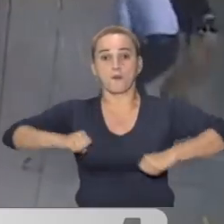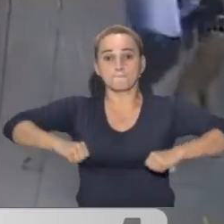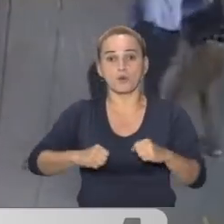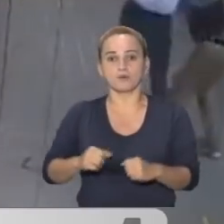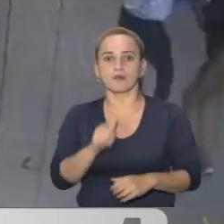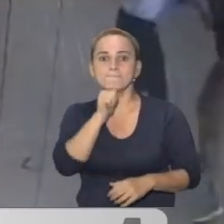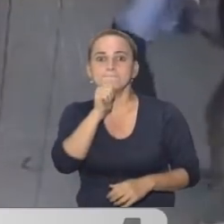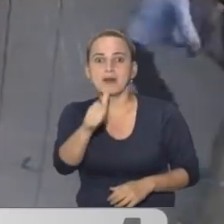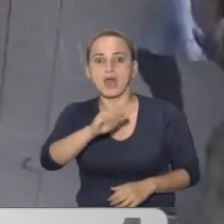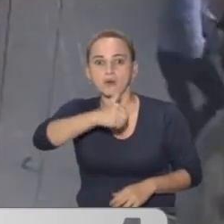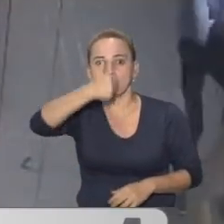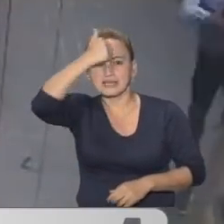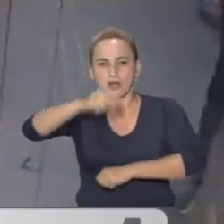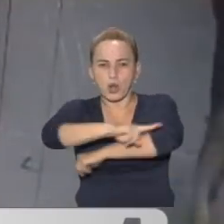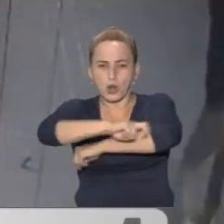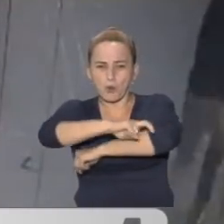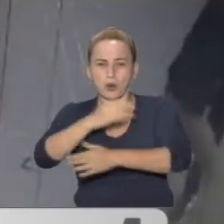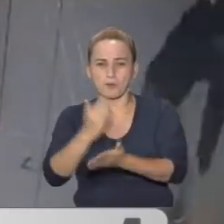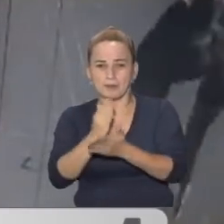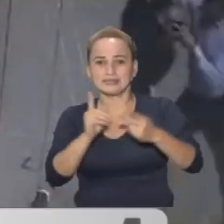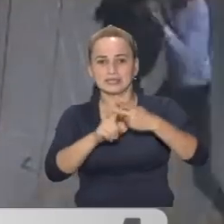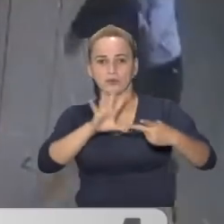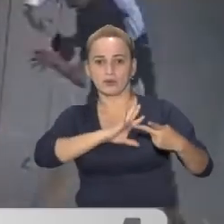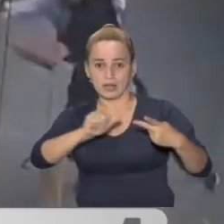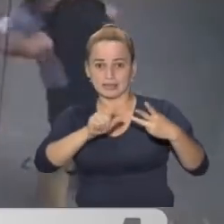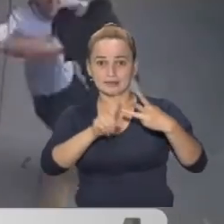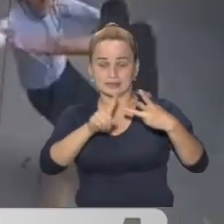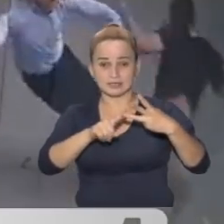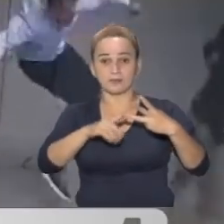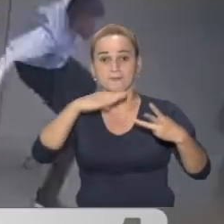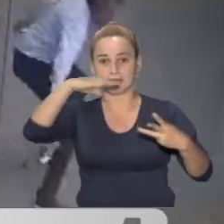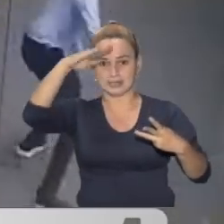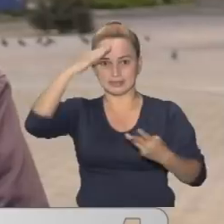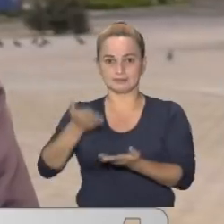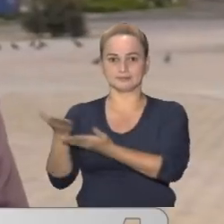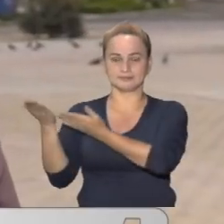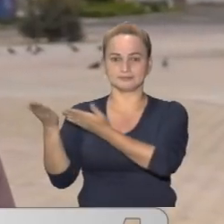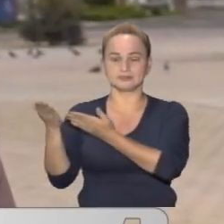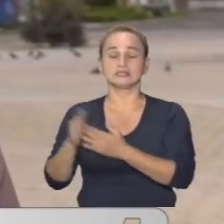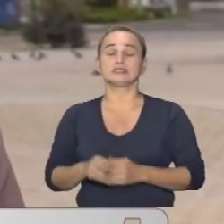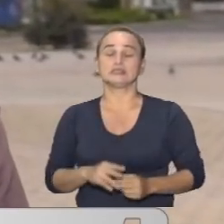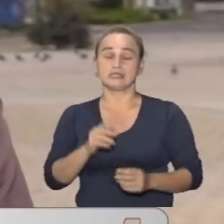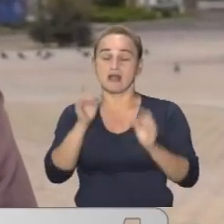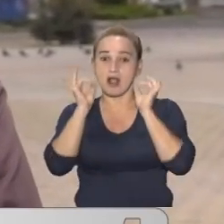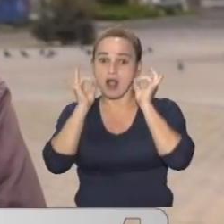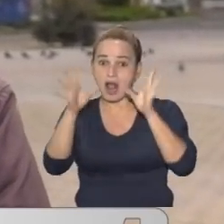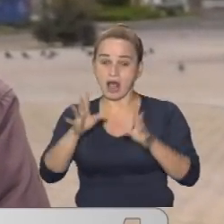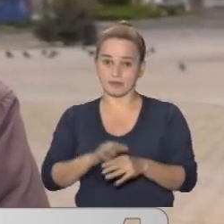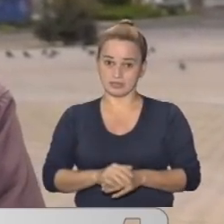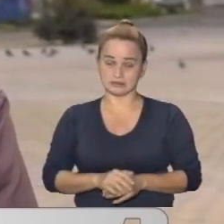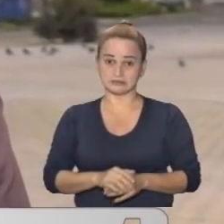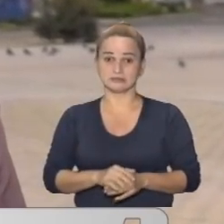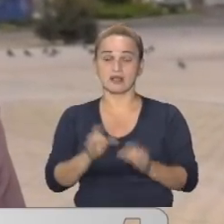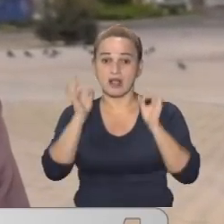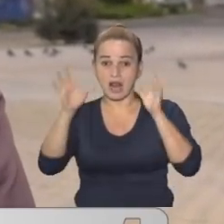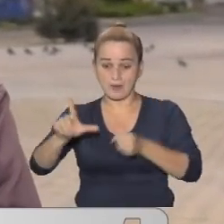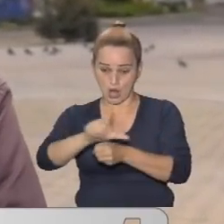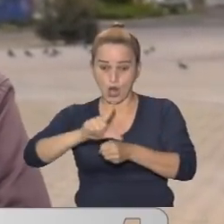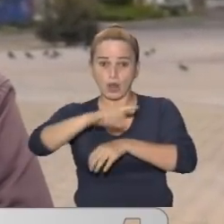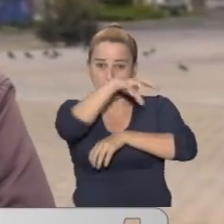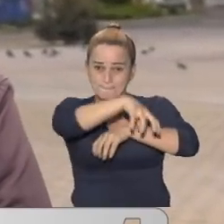sigue siendo la ciudad con más robos, seguido está Cali y en tercer lugar Medellín. La inseguridad está terrible en todas las